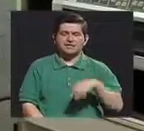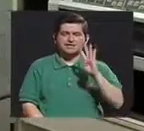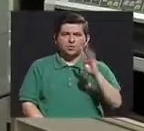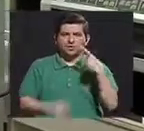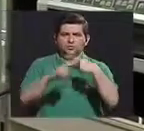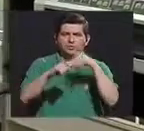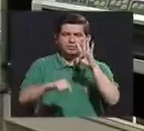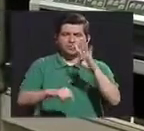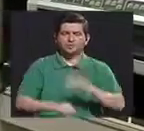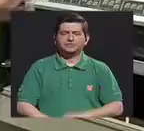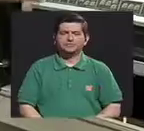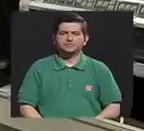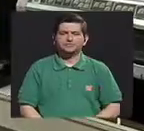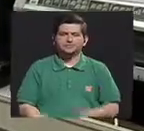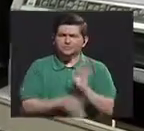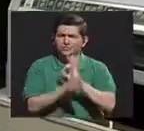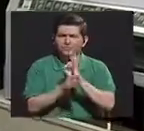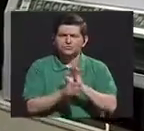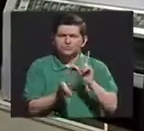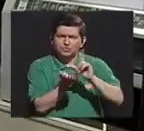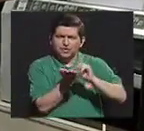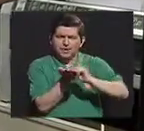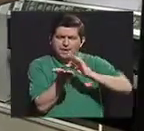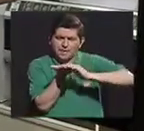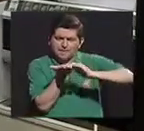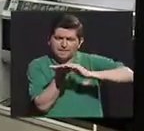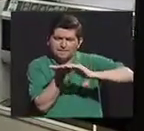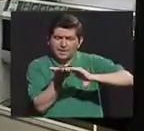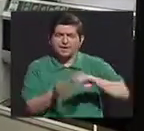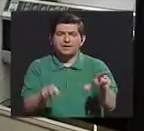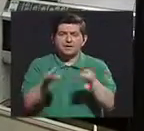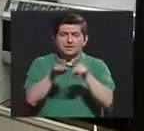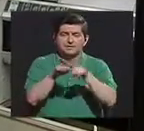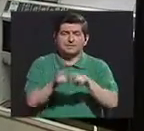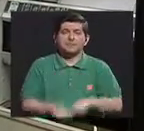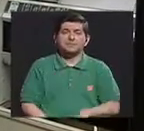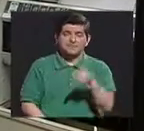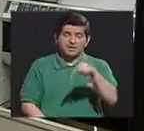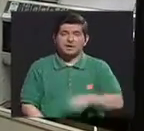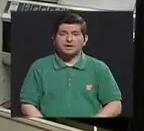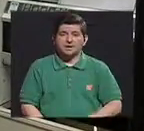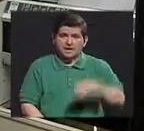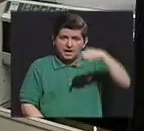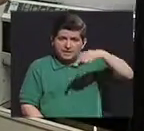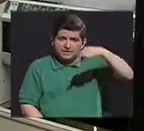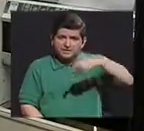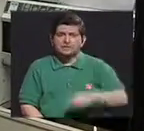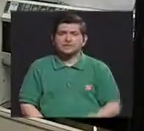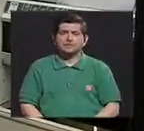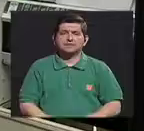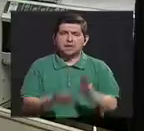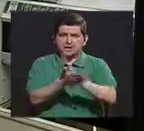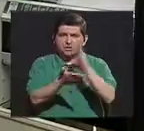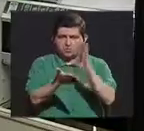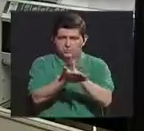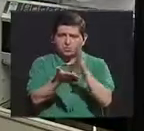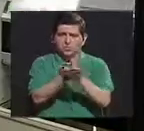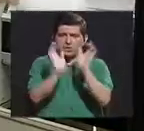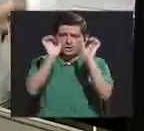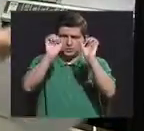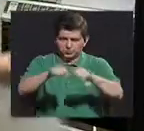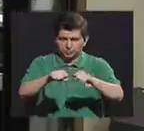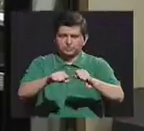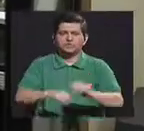su función es se imprime en braille y en tinta o sea se puede imprimir las hojas en